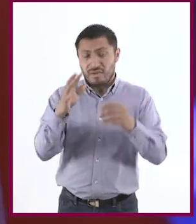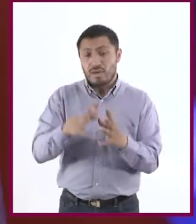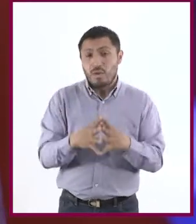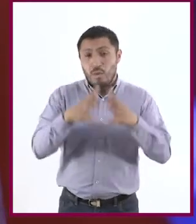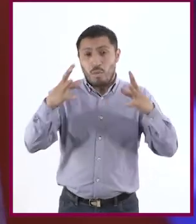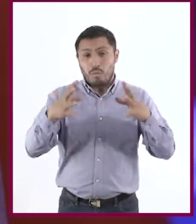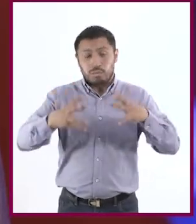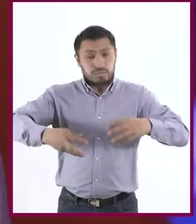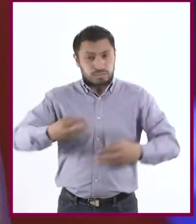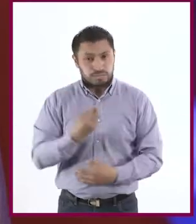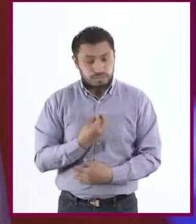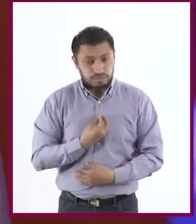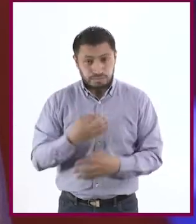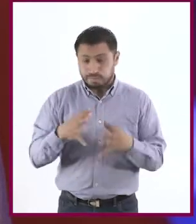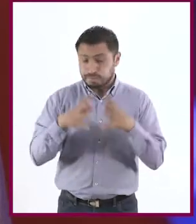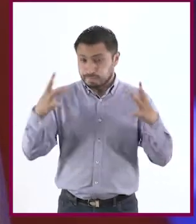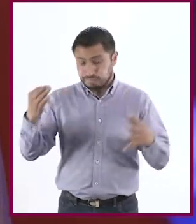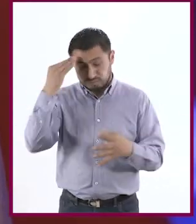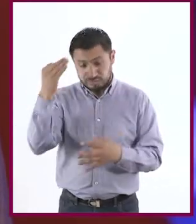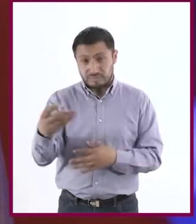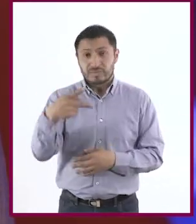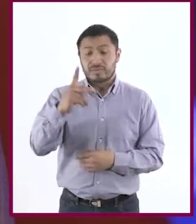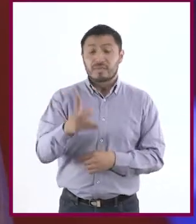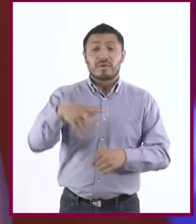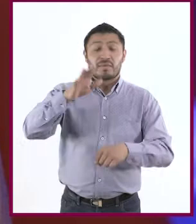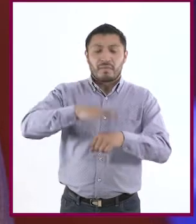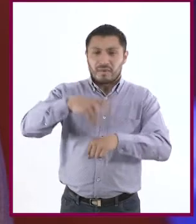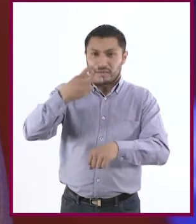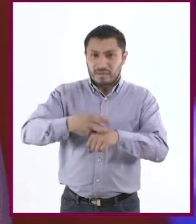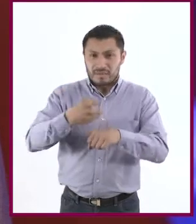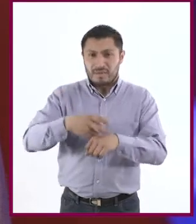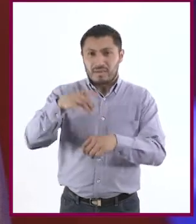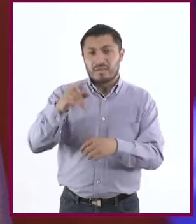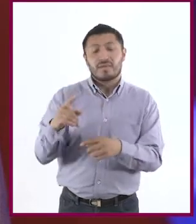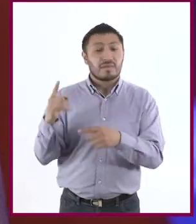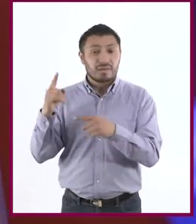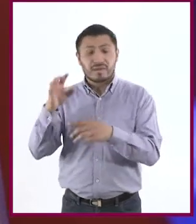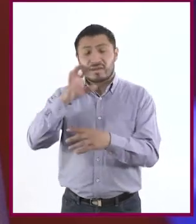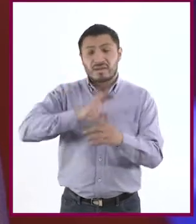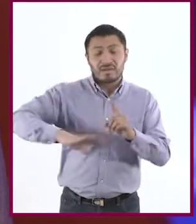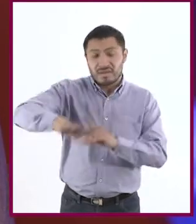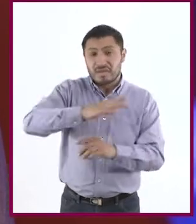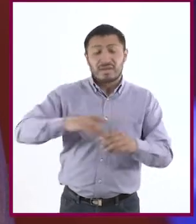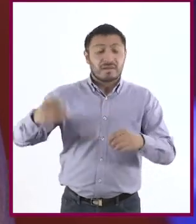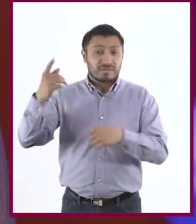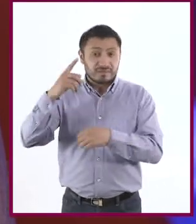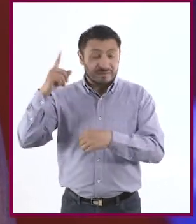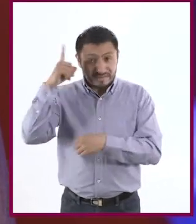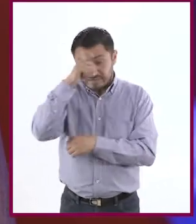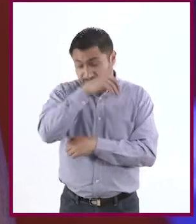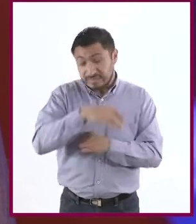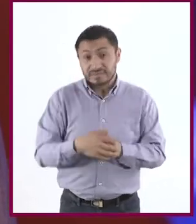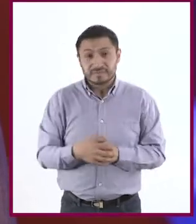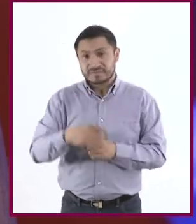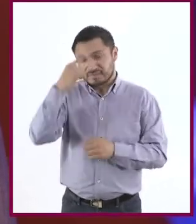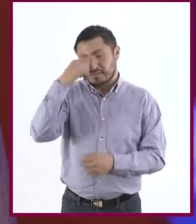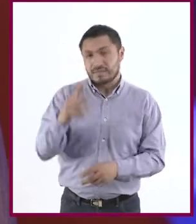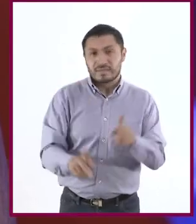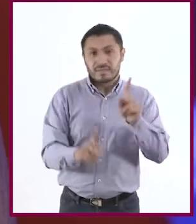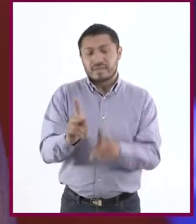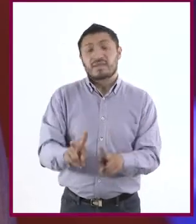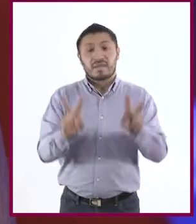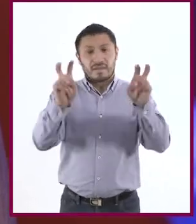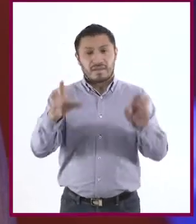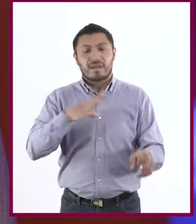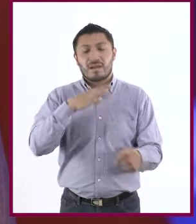grandes y resistentes, también se buscó que fuesen más resistentes a sequías, climas extremos o plagas. Para abrir el debate acerca de este tema,